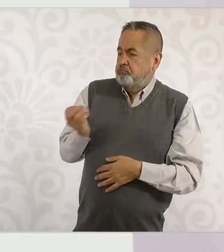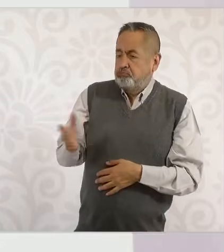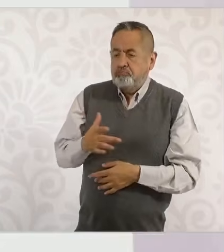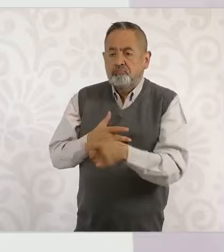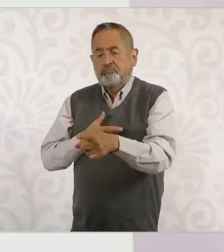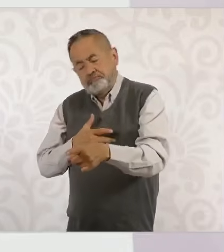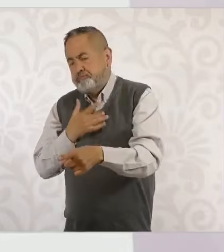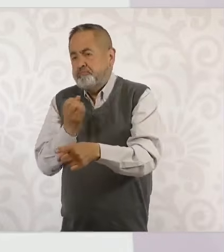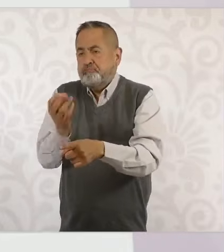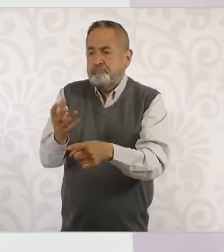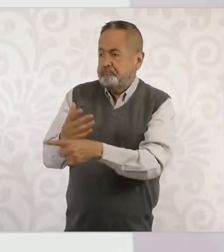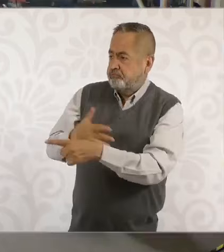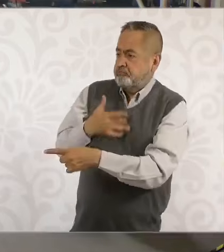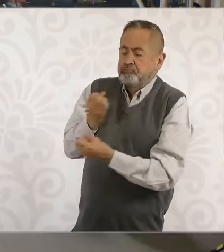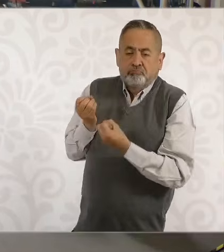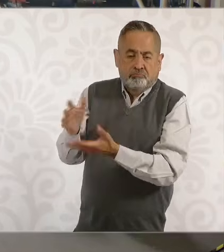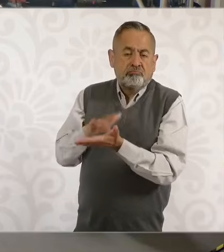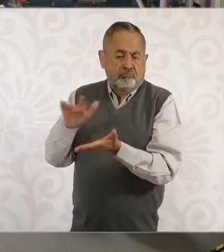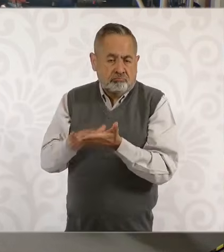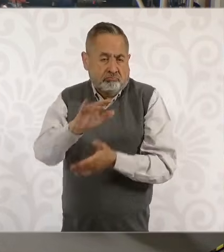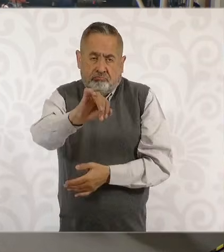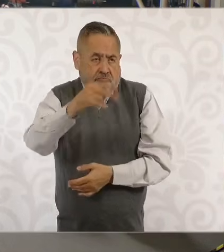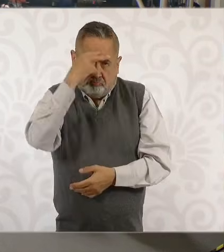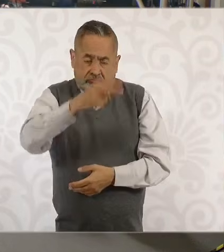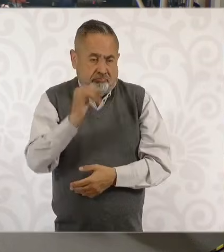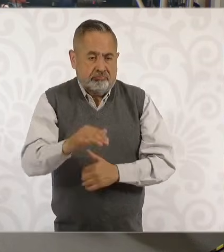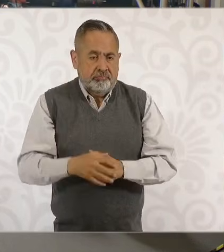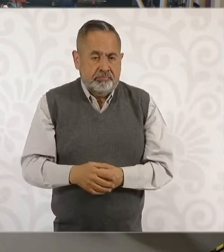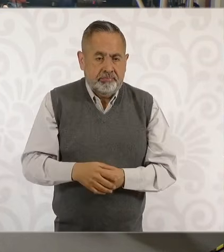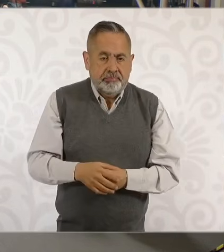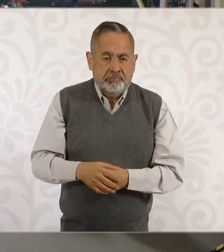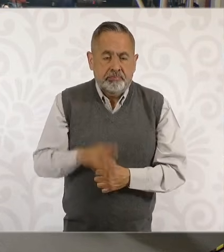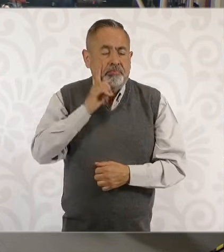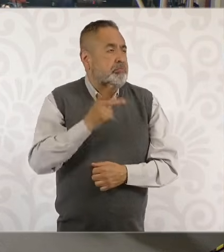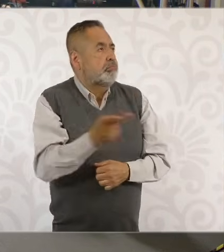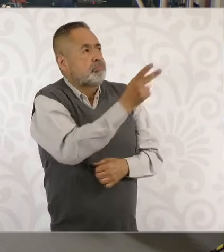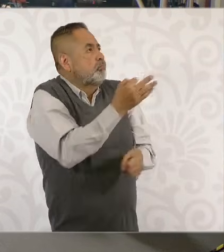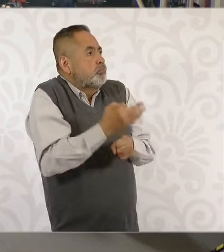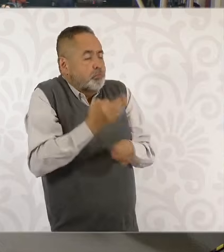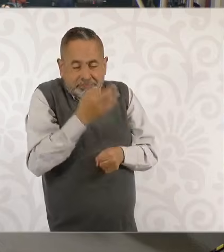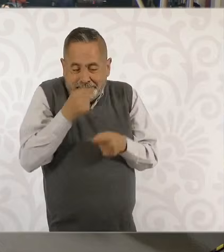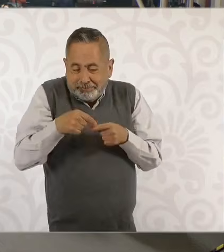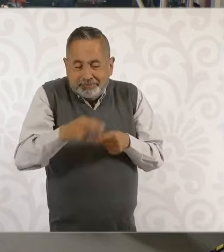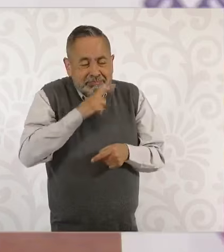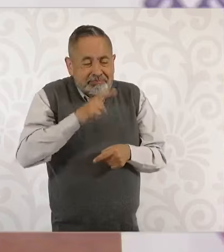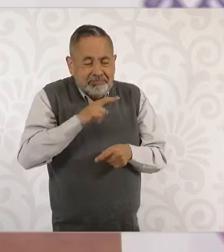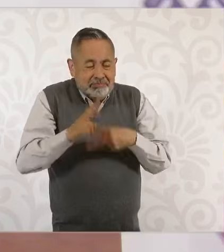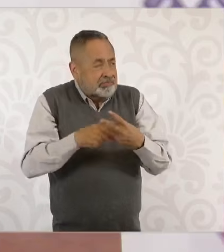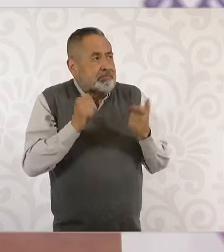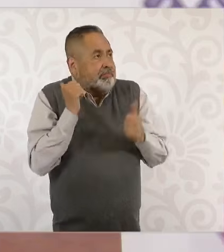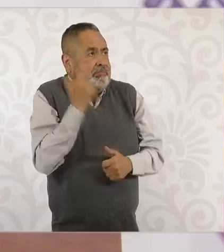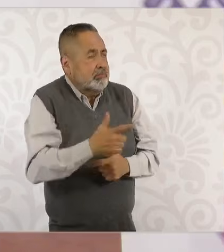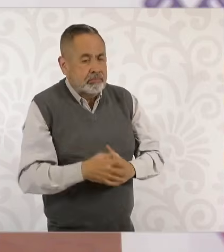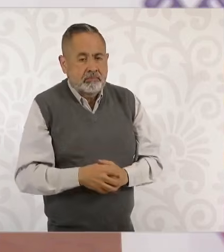falta. ¿Pero se podría hacer algo inmediato en el mediano plazo? Pues se puede buscar a